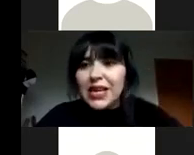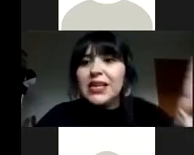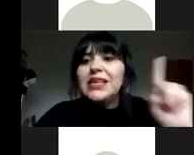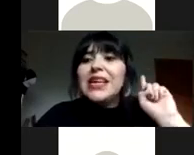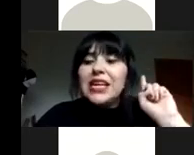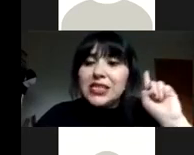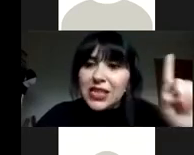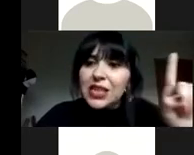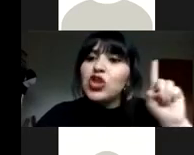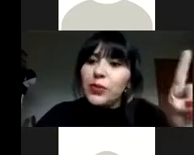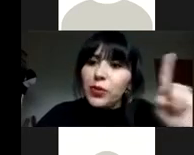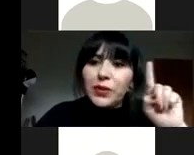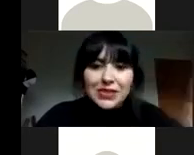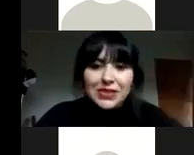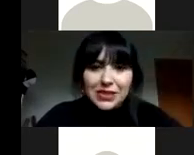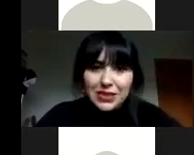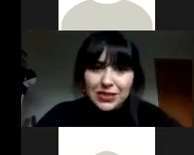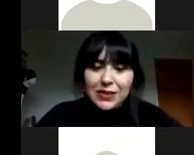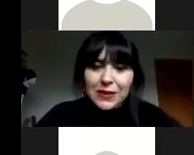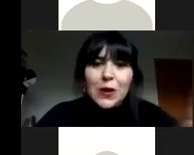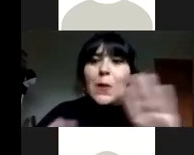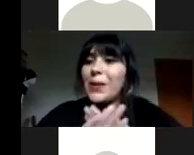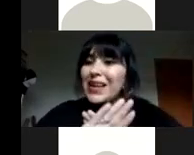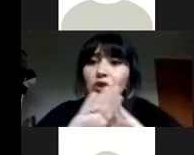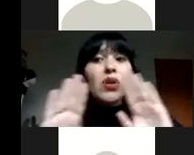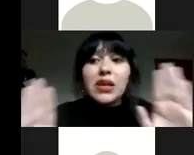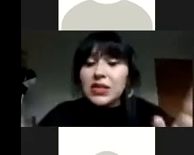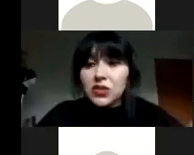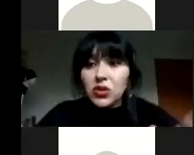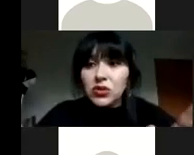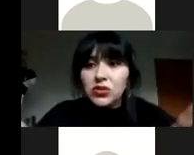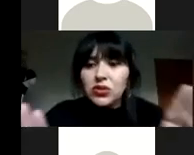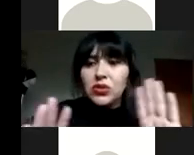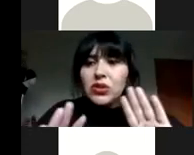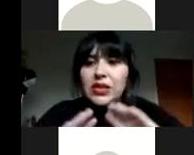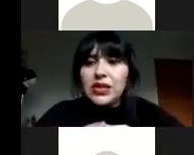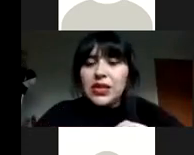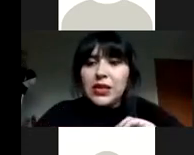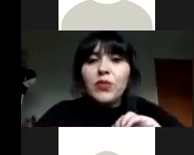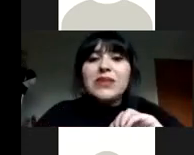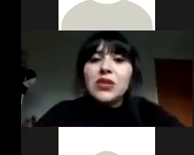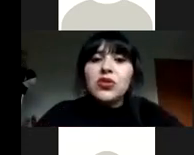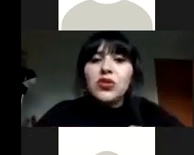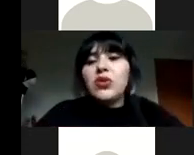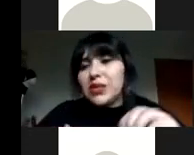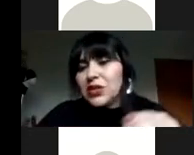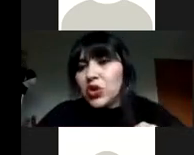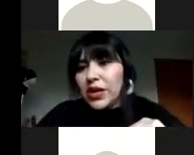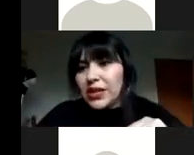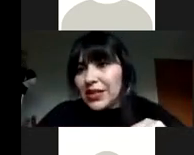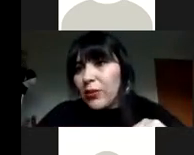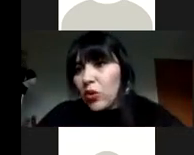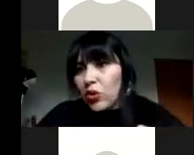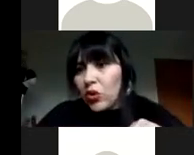refractaria en cierto tipo de pacientes. Para todo el resto, estoy pensando yo en